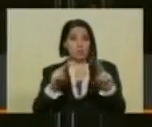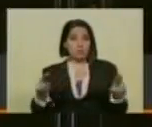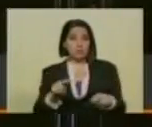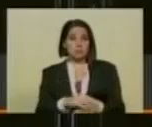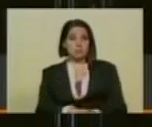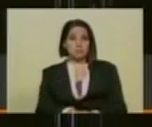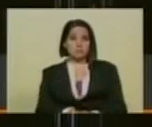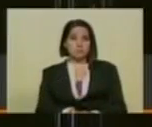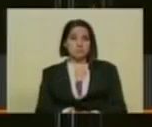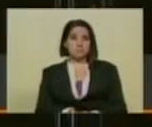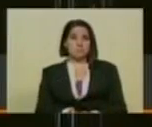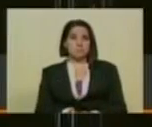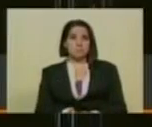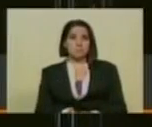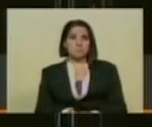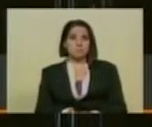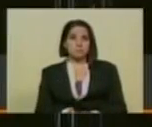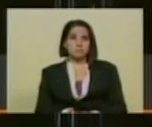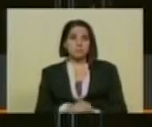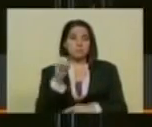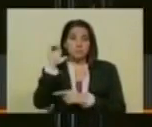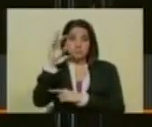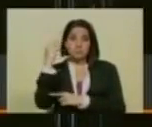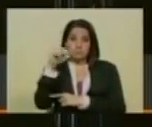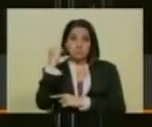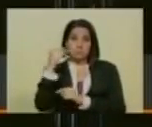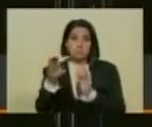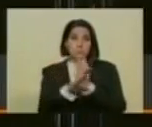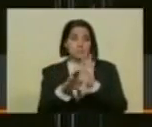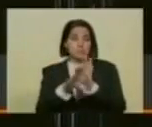Hay que cuidar la paz. Se instaló la Asamblea Nacional Constituyente.